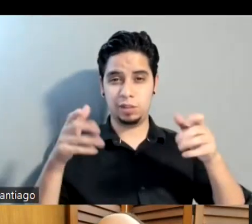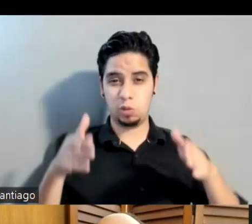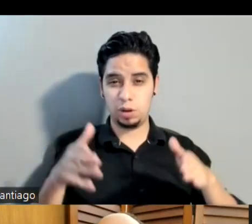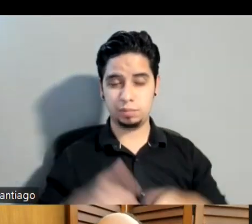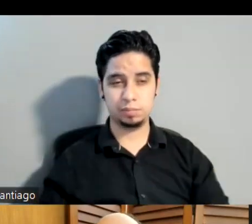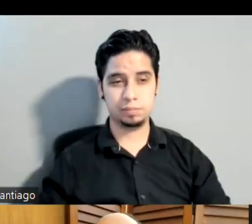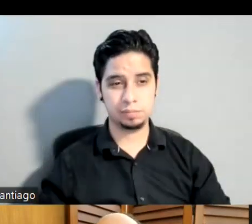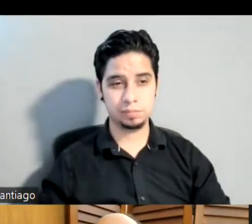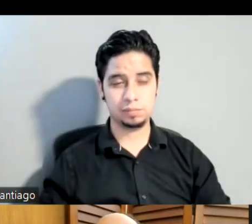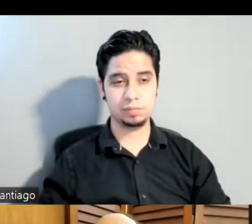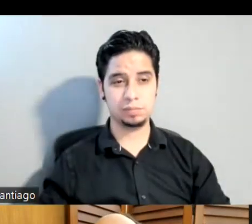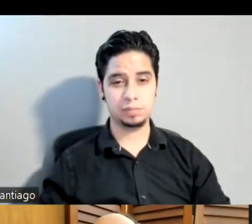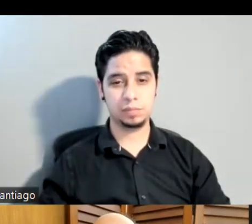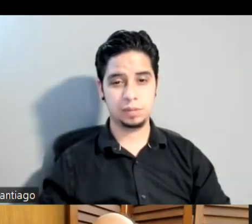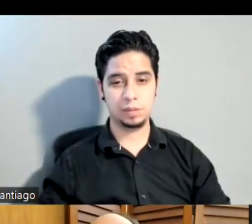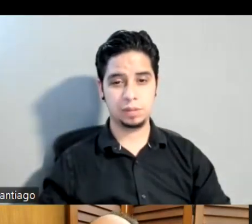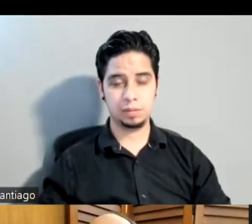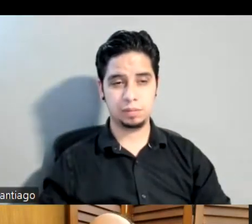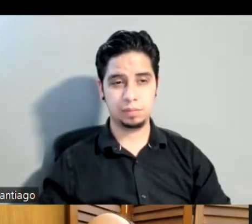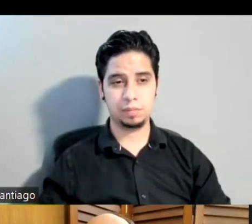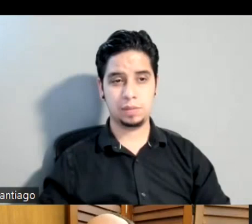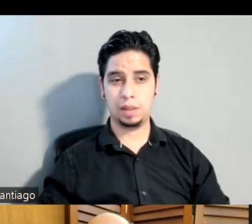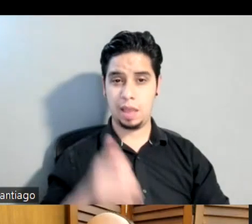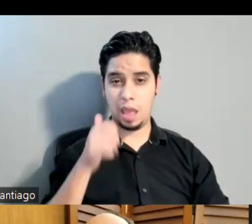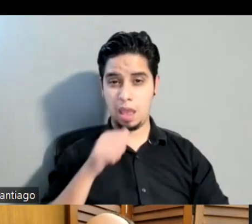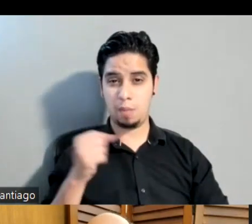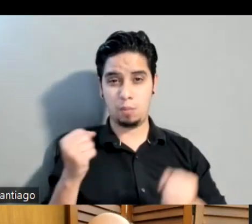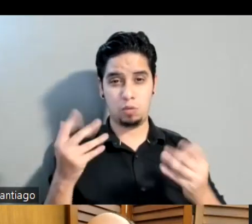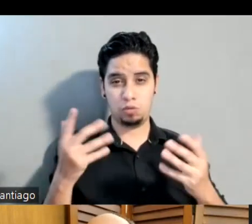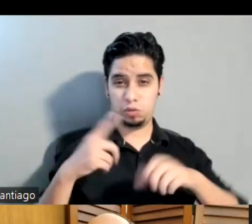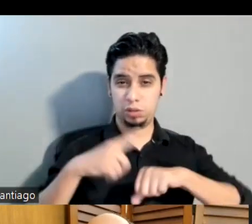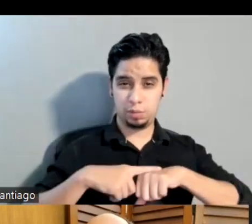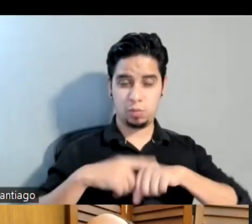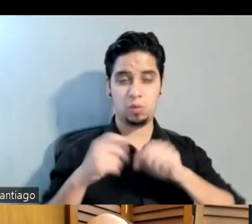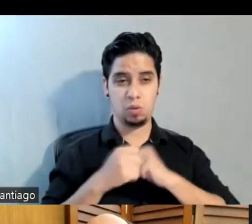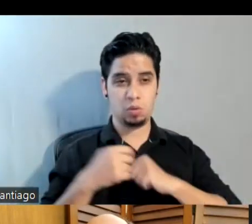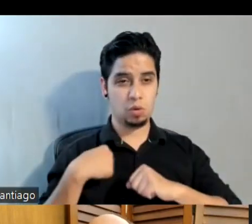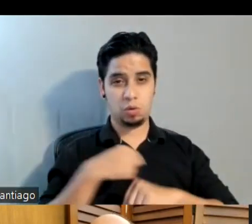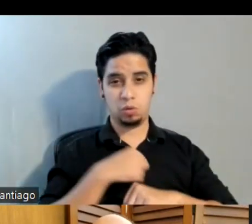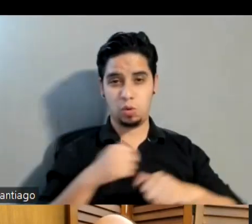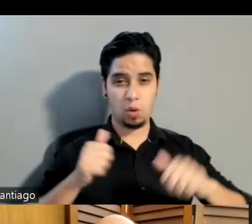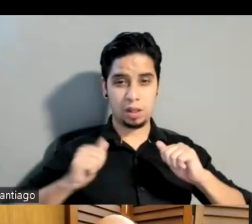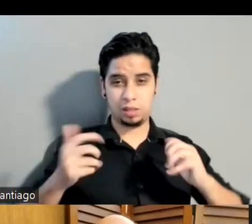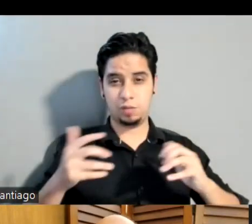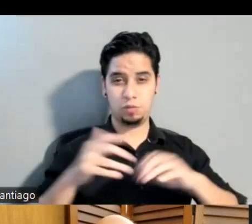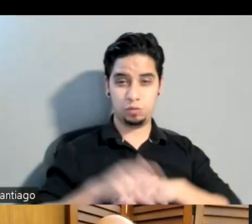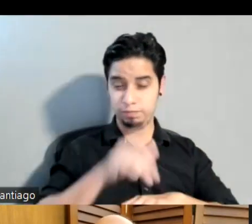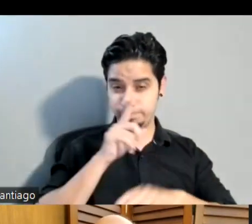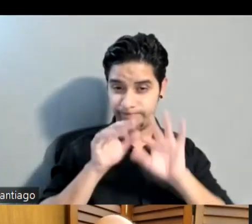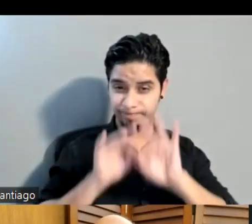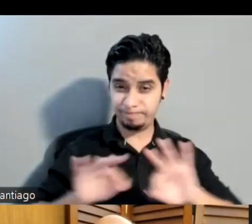Ella es también parte, fue un gran tiempo de Arte Fusión, una parte importante, ¿verdad?, conmigo.